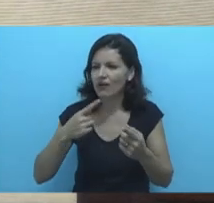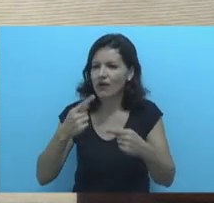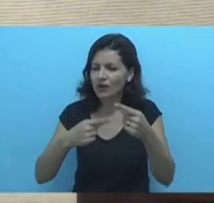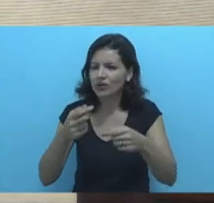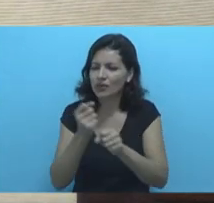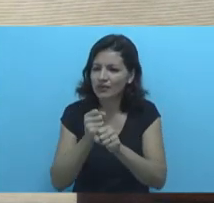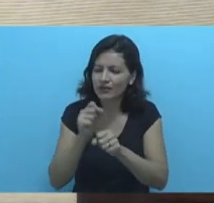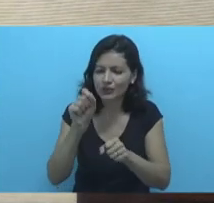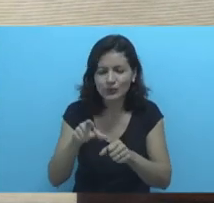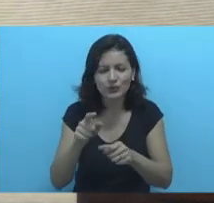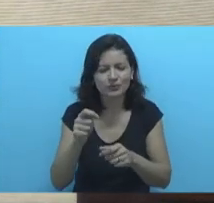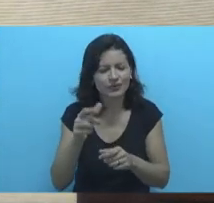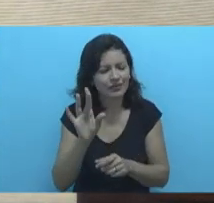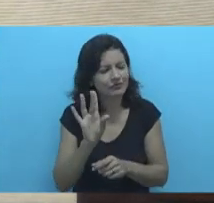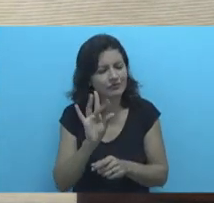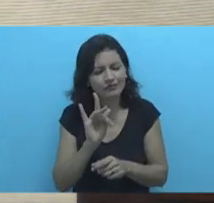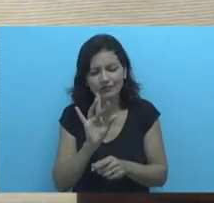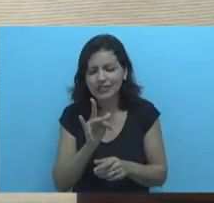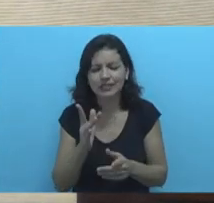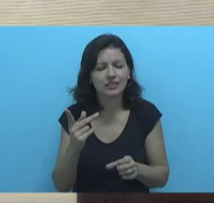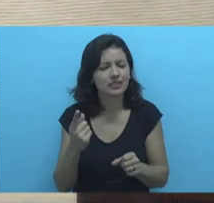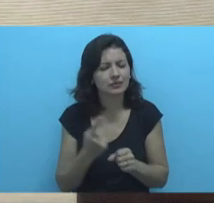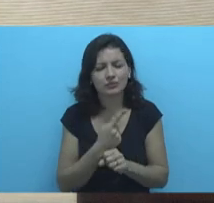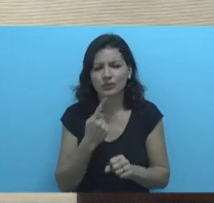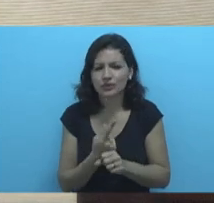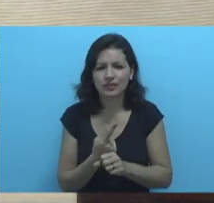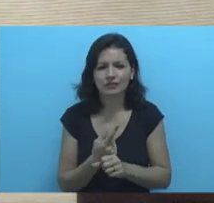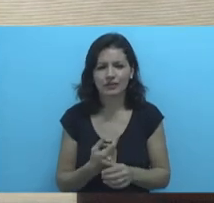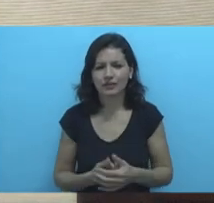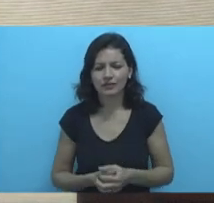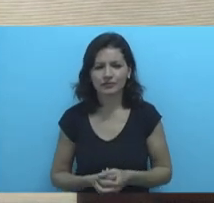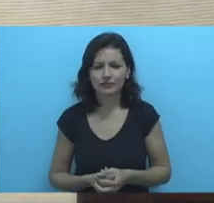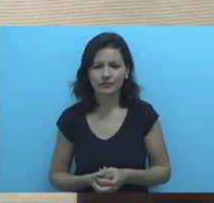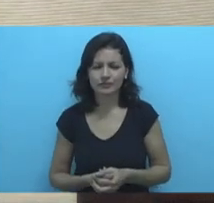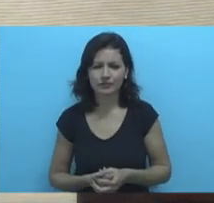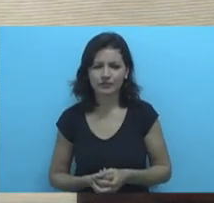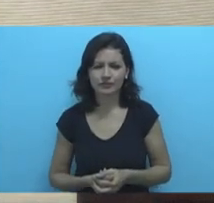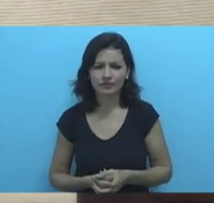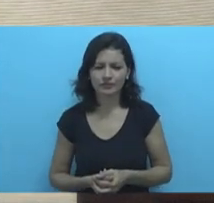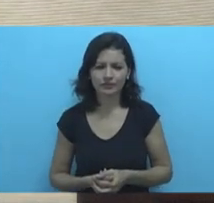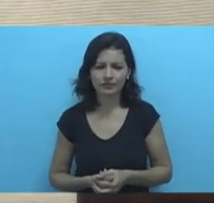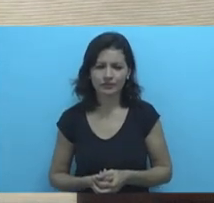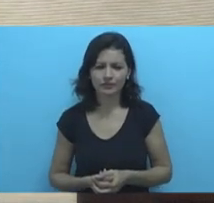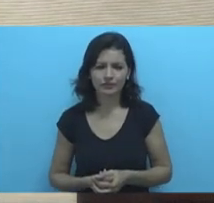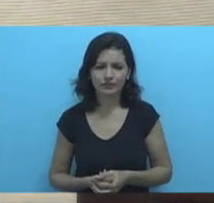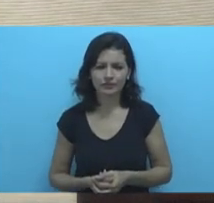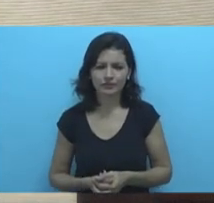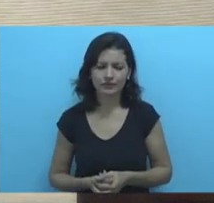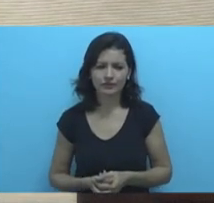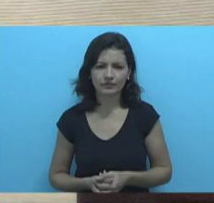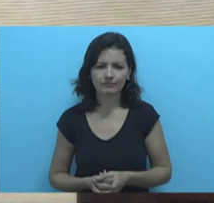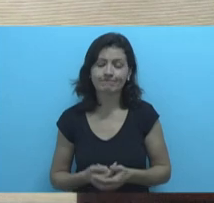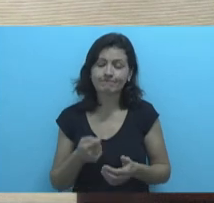vos. Y que no podemos, porque tenemos muchas más limitaciones, pero como dijeron muchos, vamos